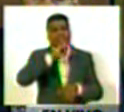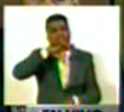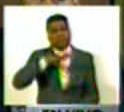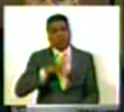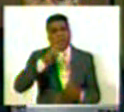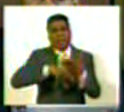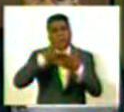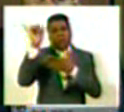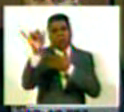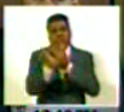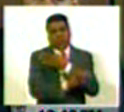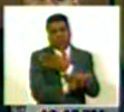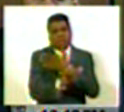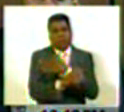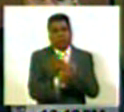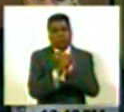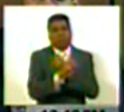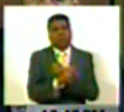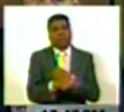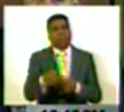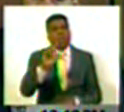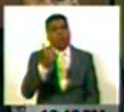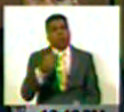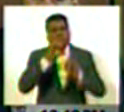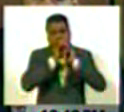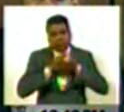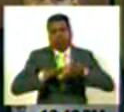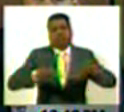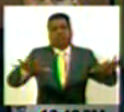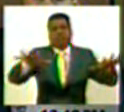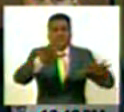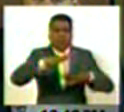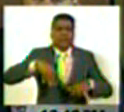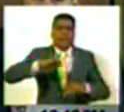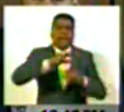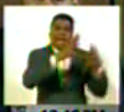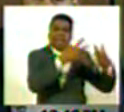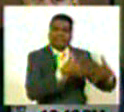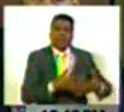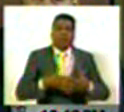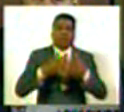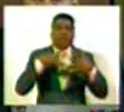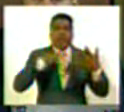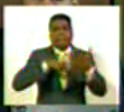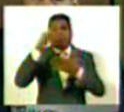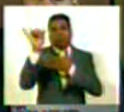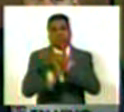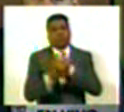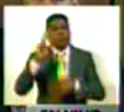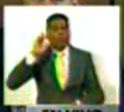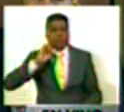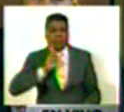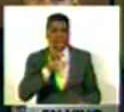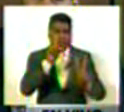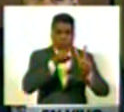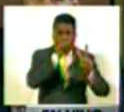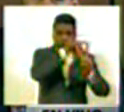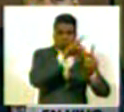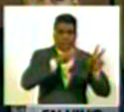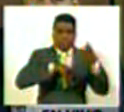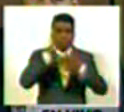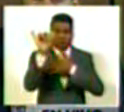proyecto monroísta de expansión territorial imperialista y el proyecto bolivariano. Hoy